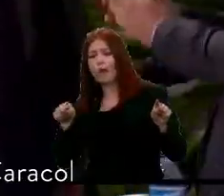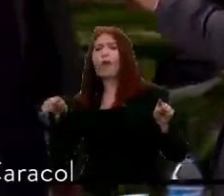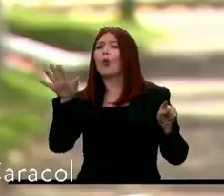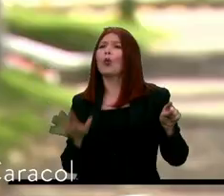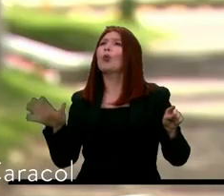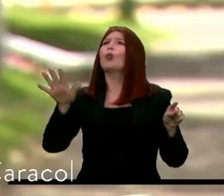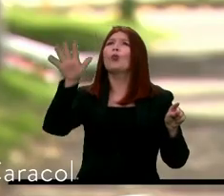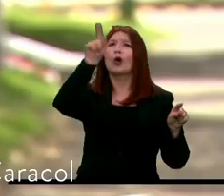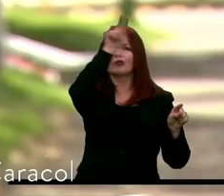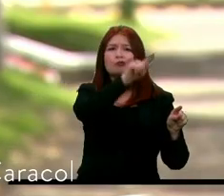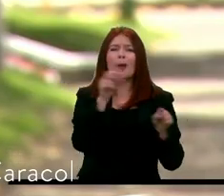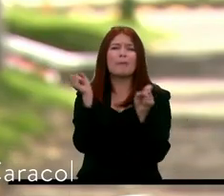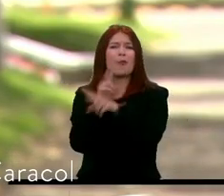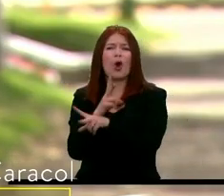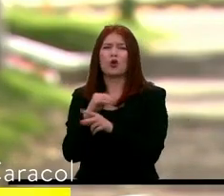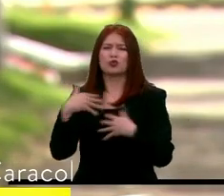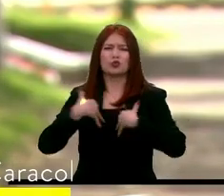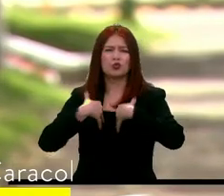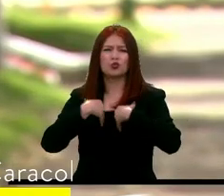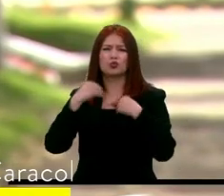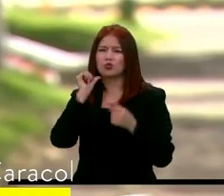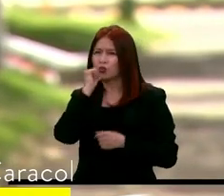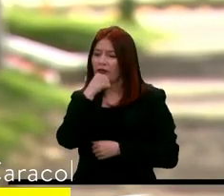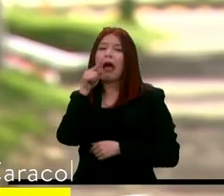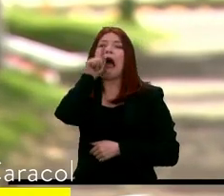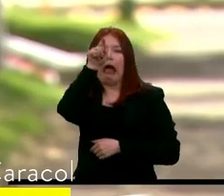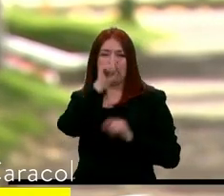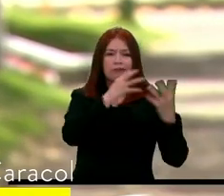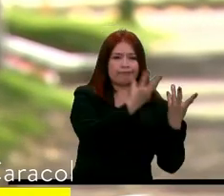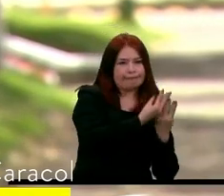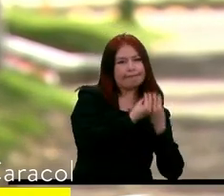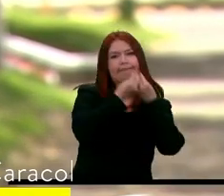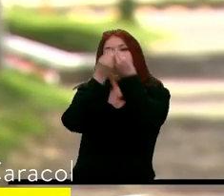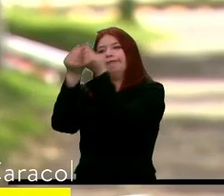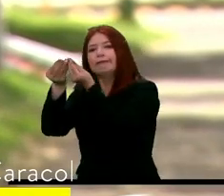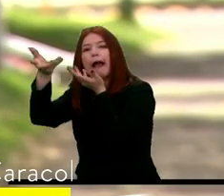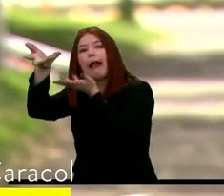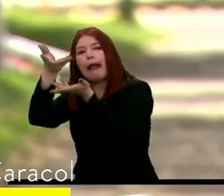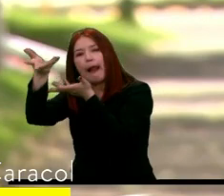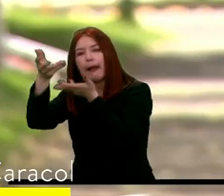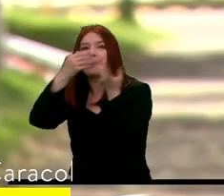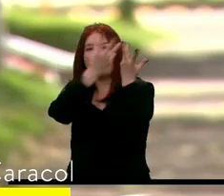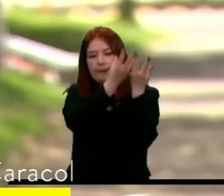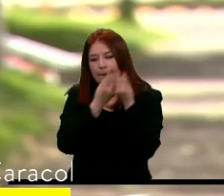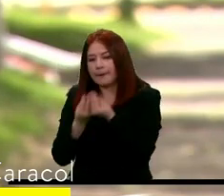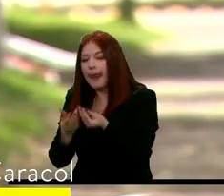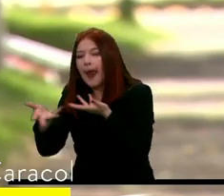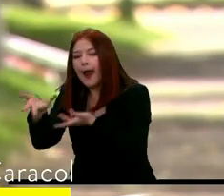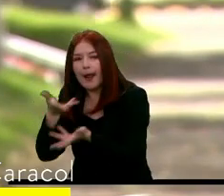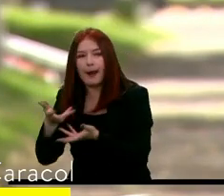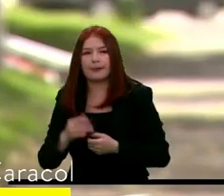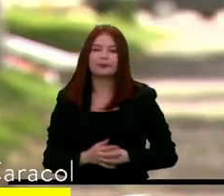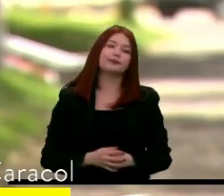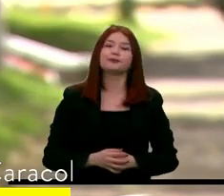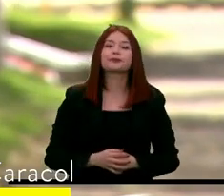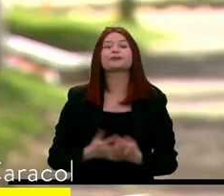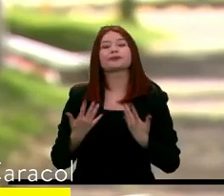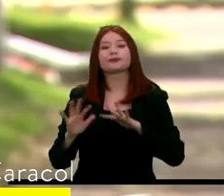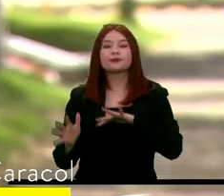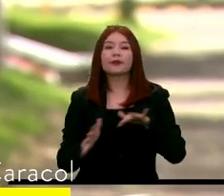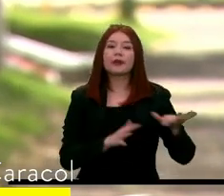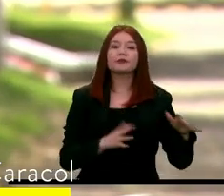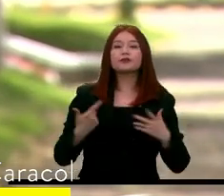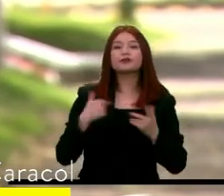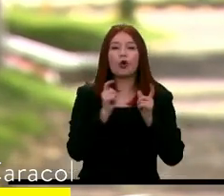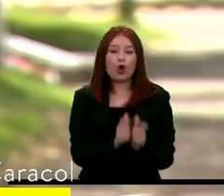violencia. Todos estos anuncios y propuestas del gobierno nacional se dieron en una visita del Congreso y el